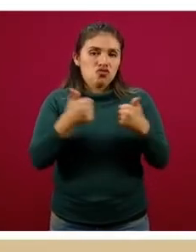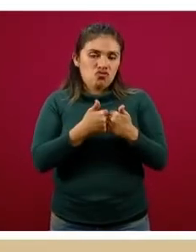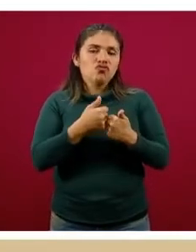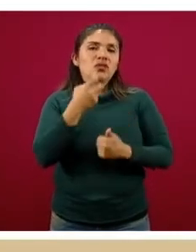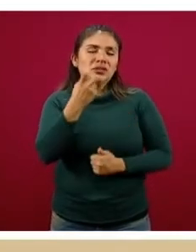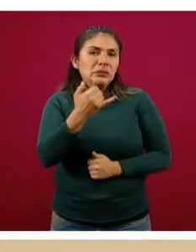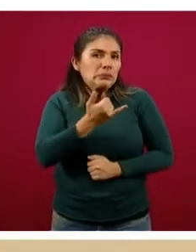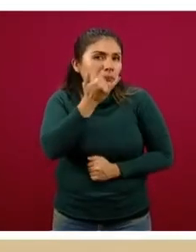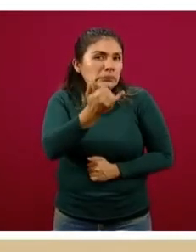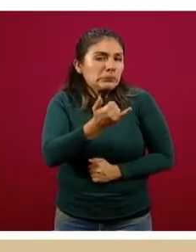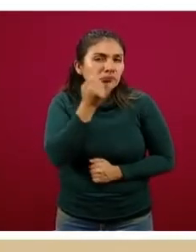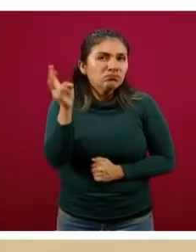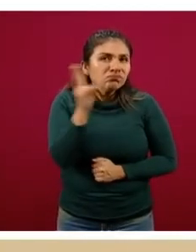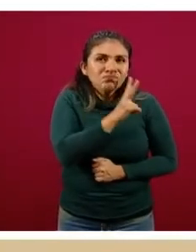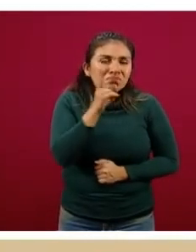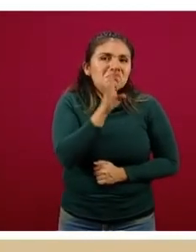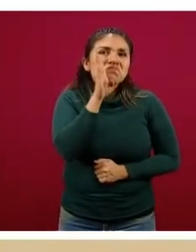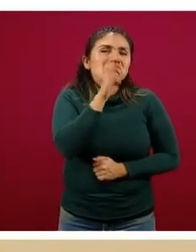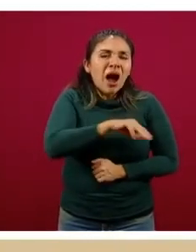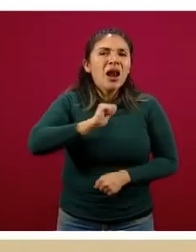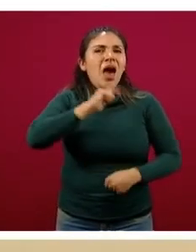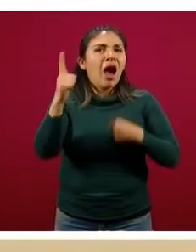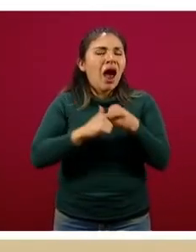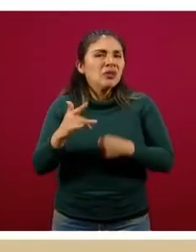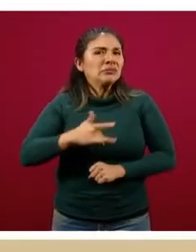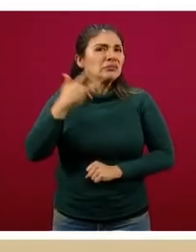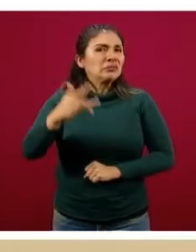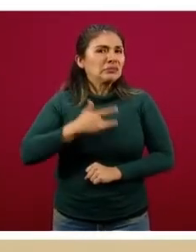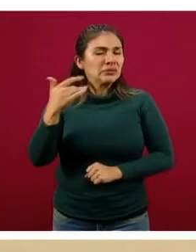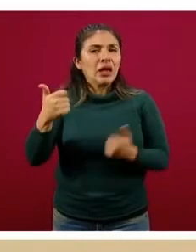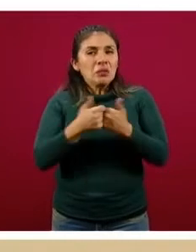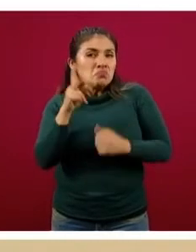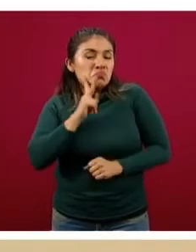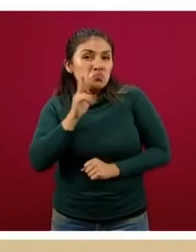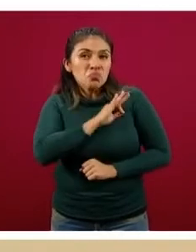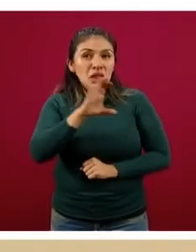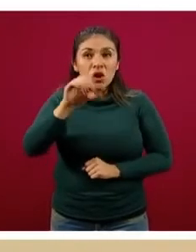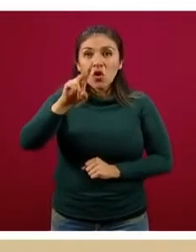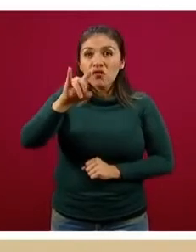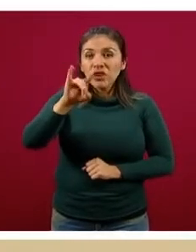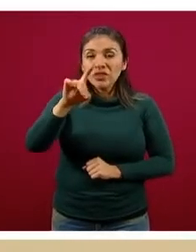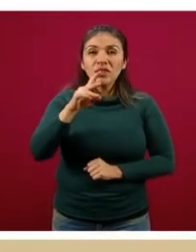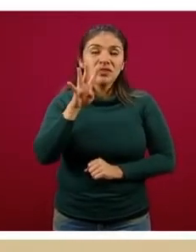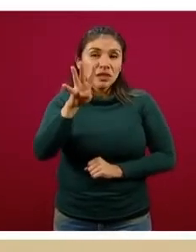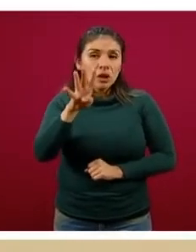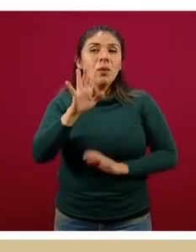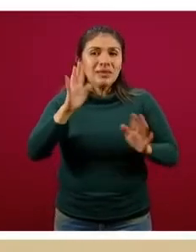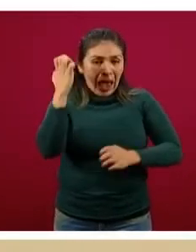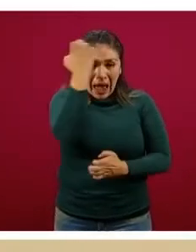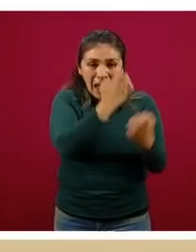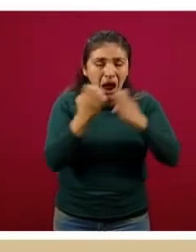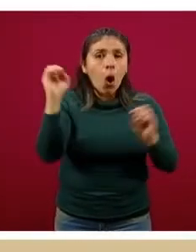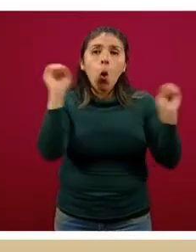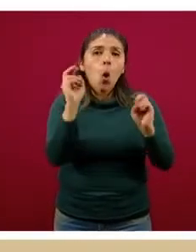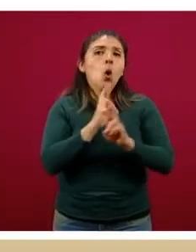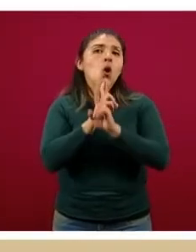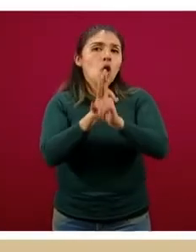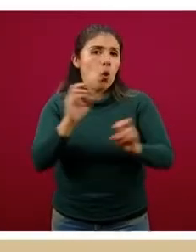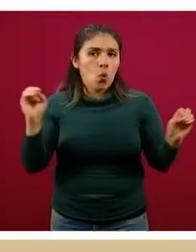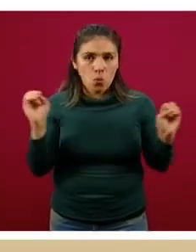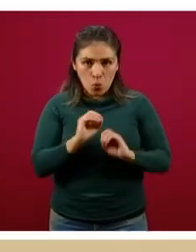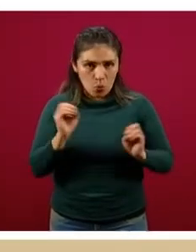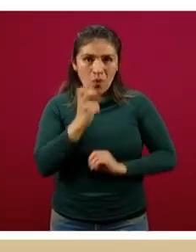con sospecha de COVID-19, independientemente de que se tenga o no aún el resultado. Por eso es importante tener este